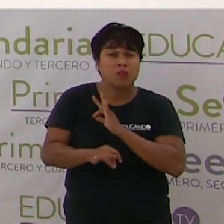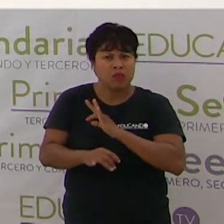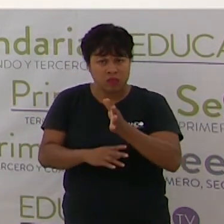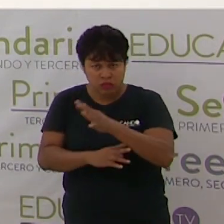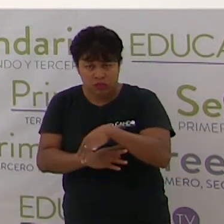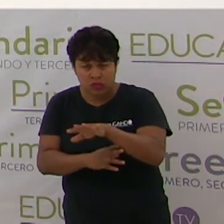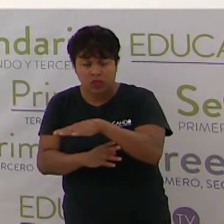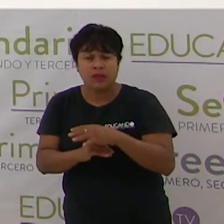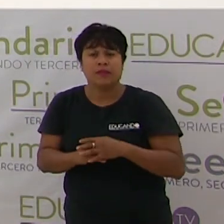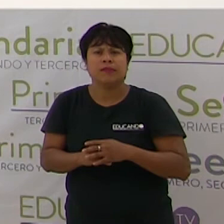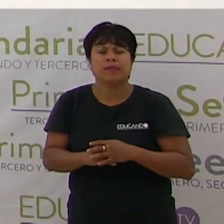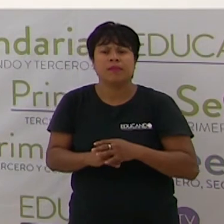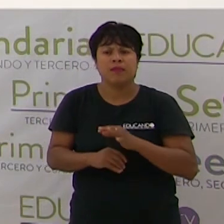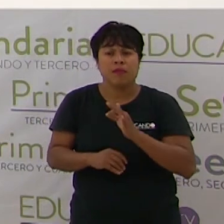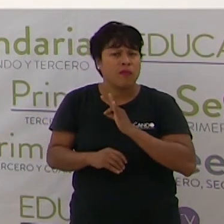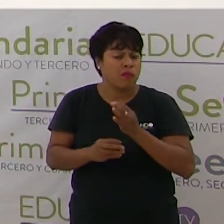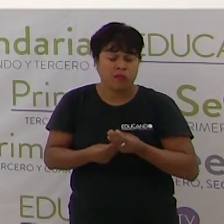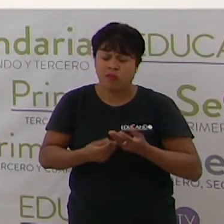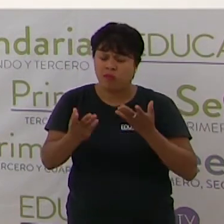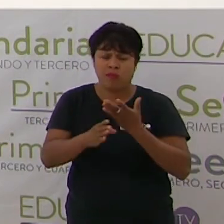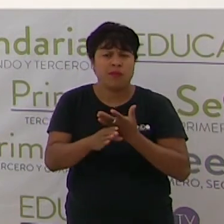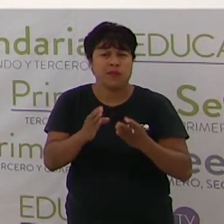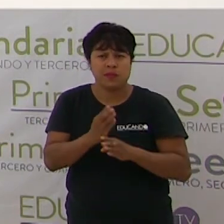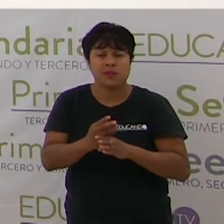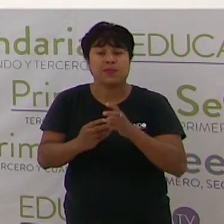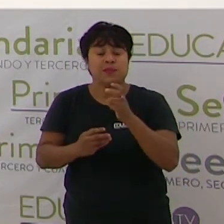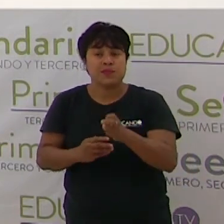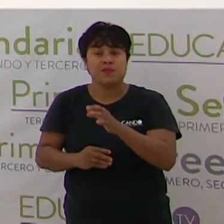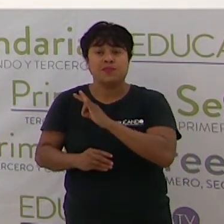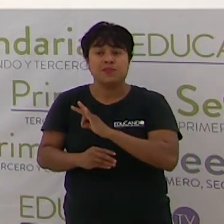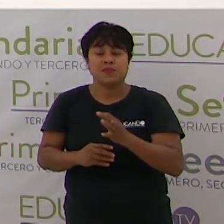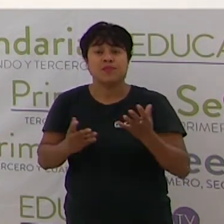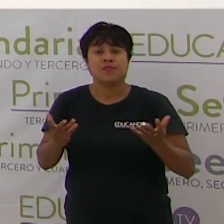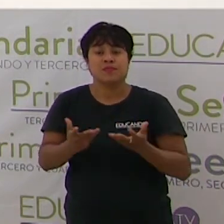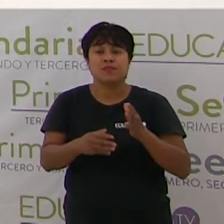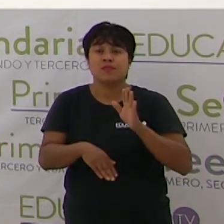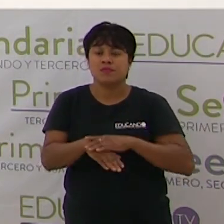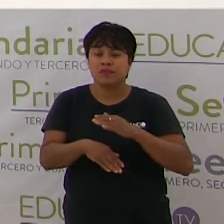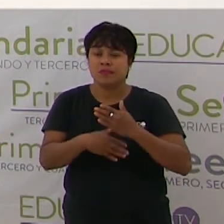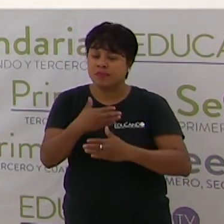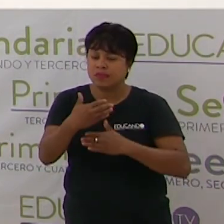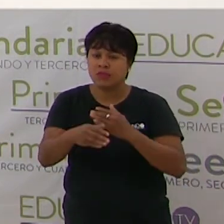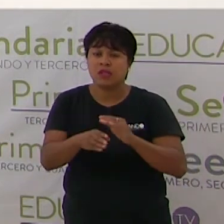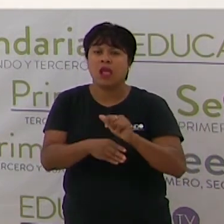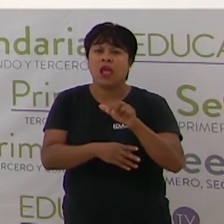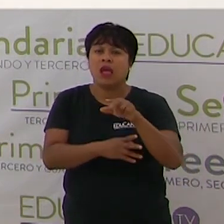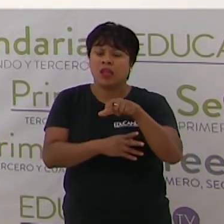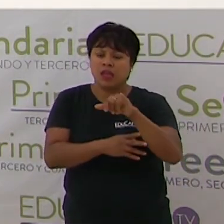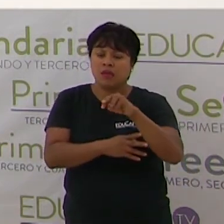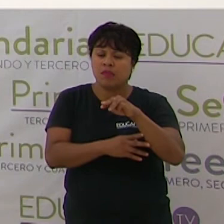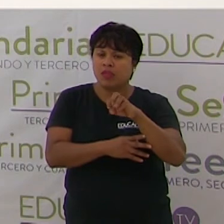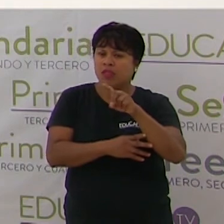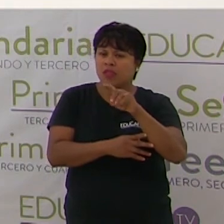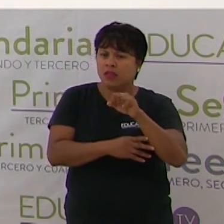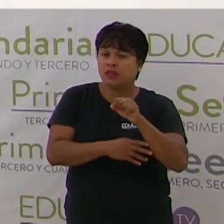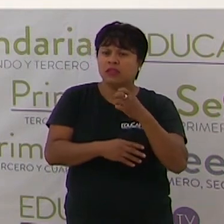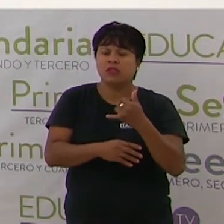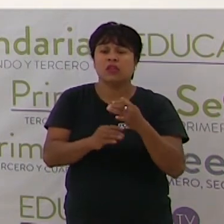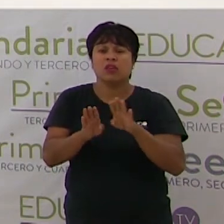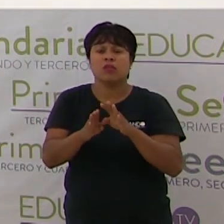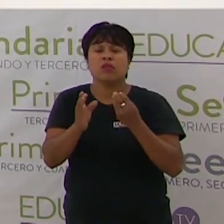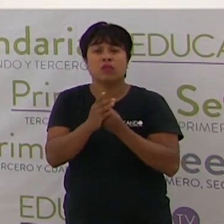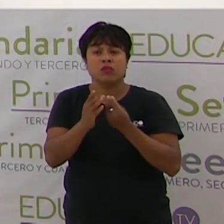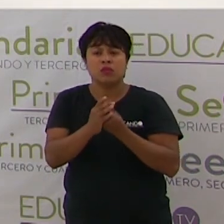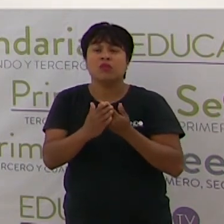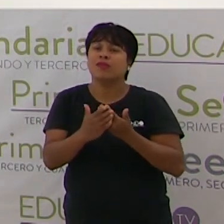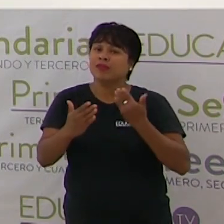estar buscando muchísimas cosas, y con ello puedes aprender un poquito más sobre este principio de Arquímedes, y que también, como en una sesión anterior te